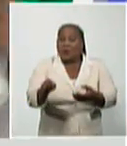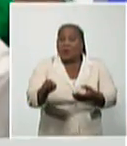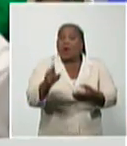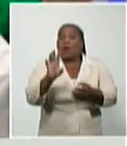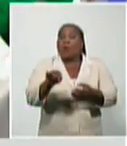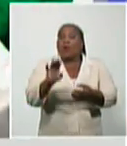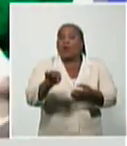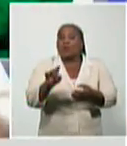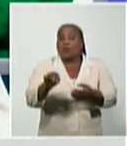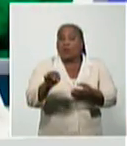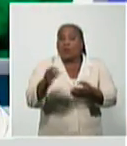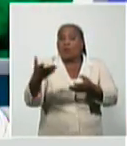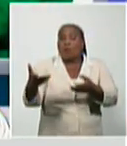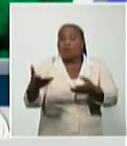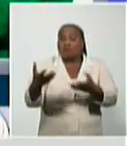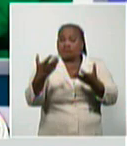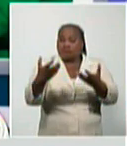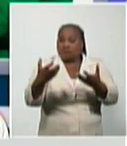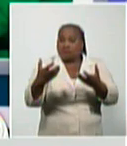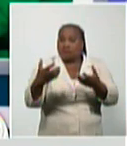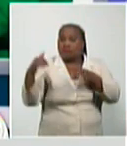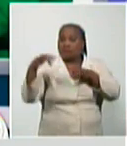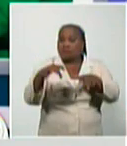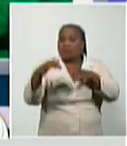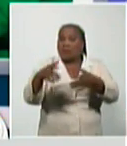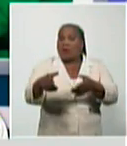de concentraciones por una